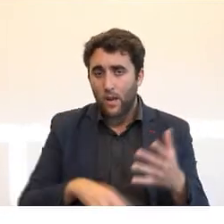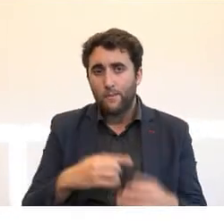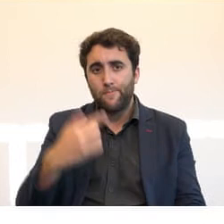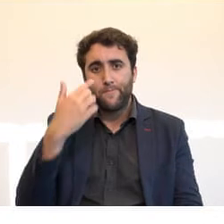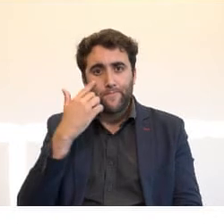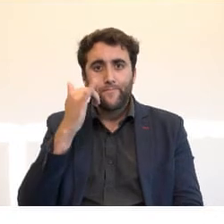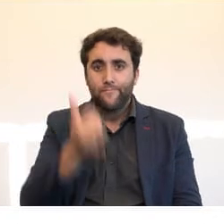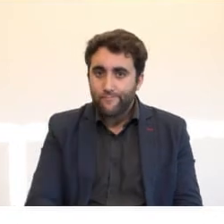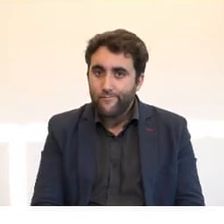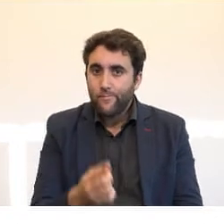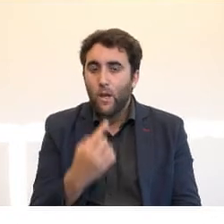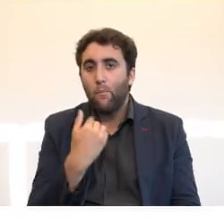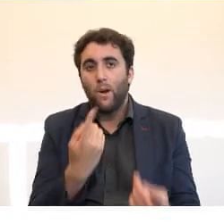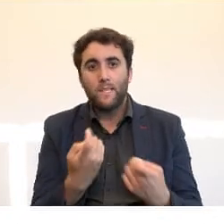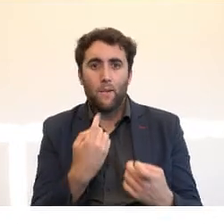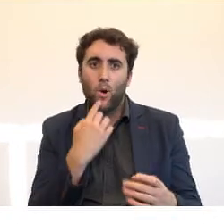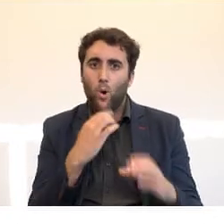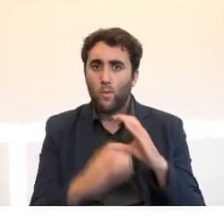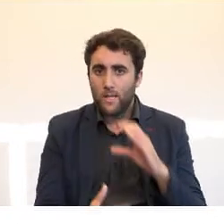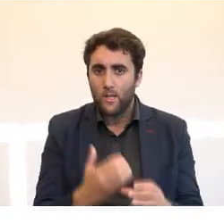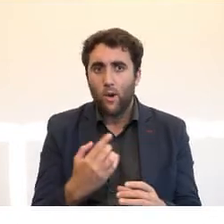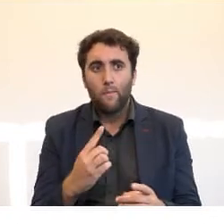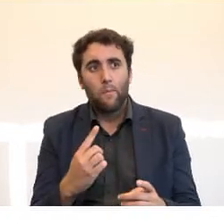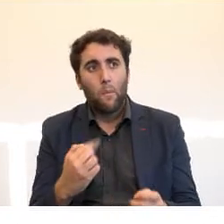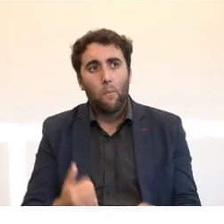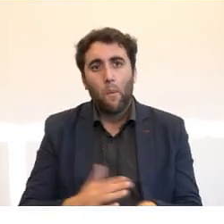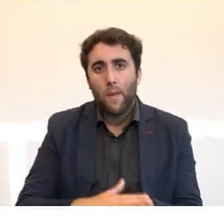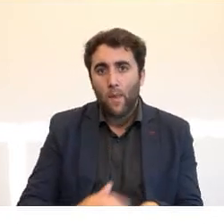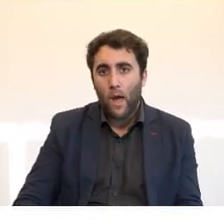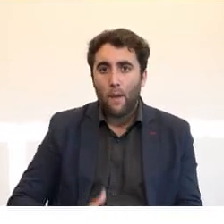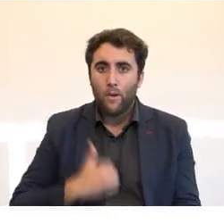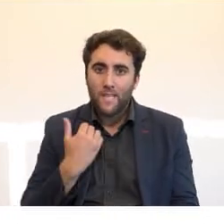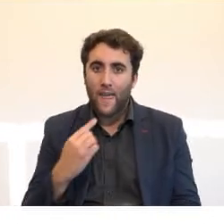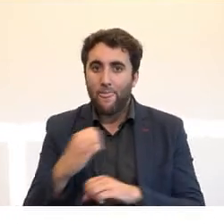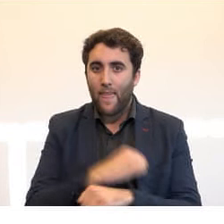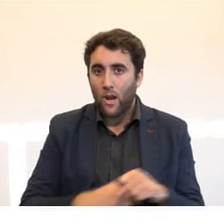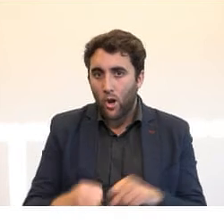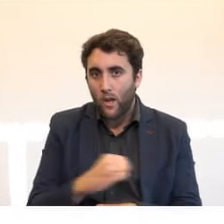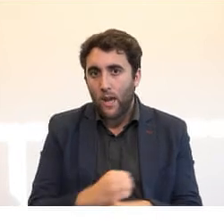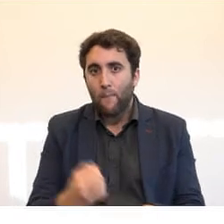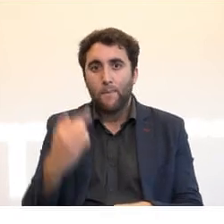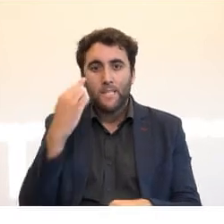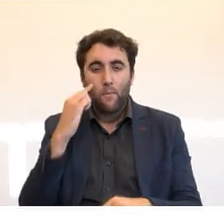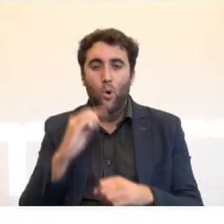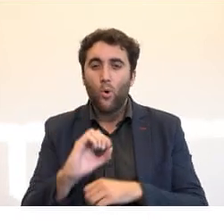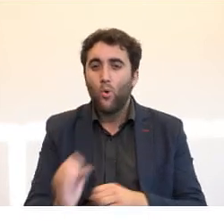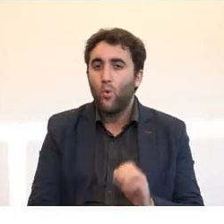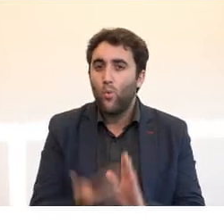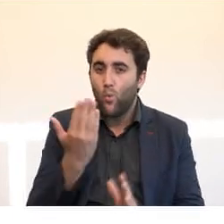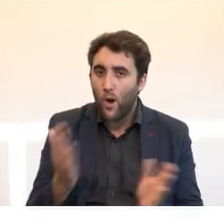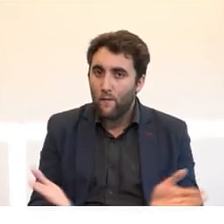la educomunicación, desde esa voluntad de aprovechar las tecnologías, decidimos impulsar un proyecto desde el